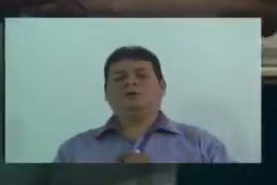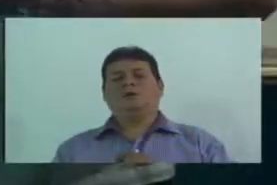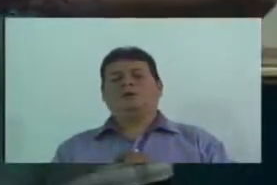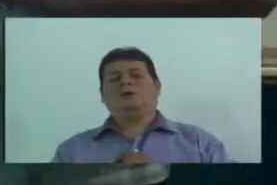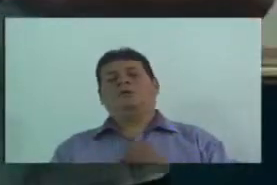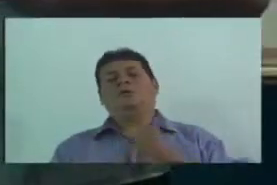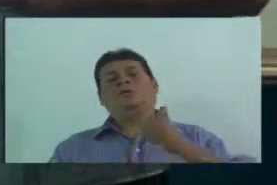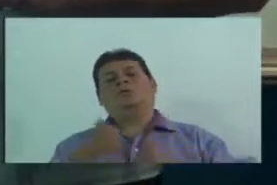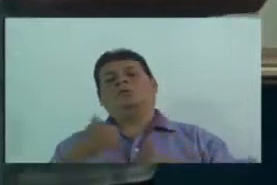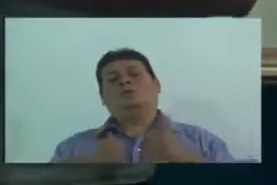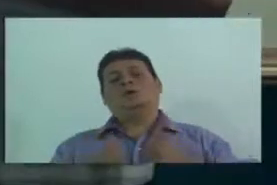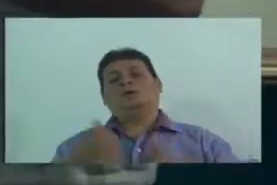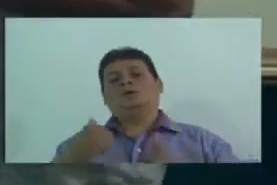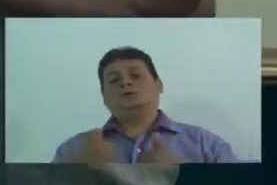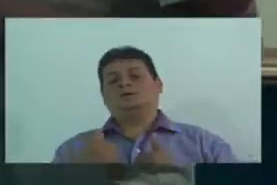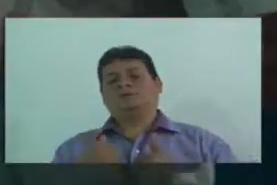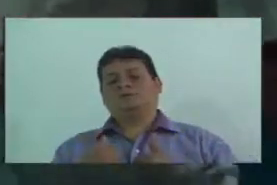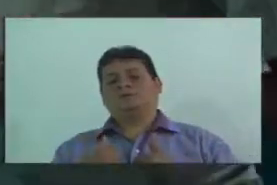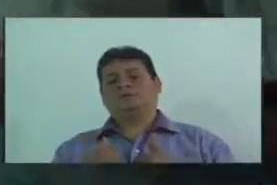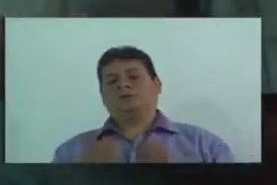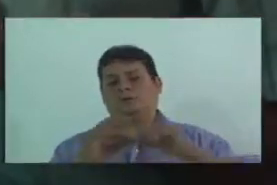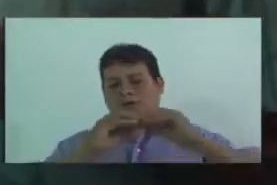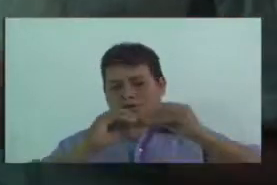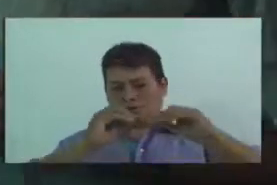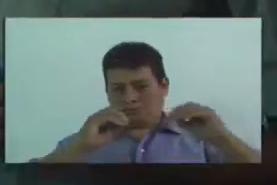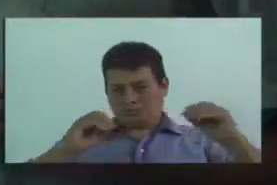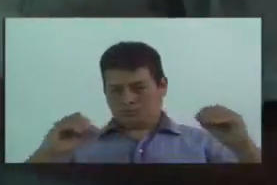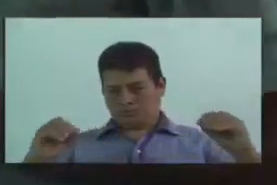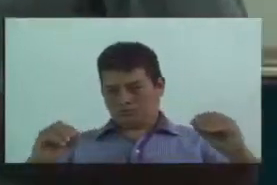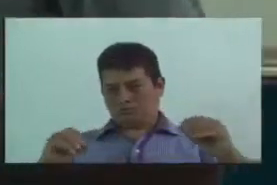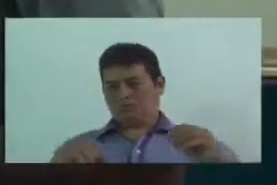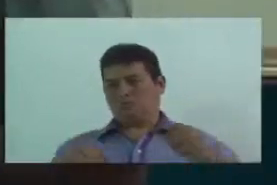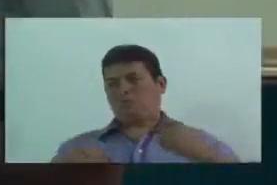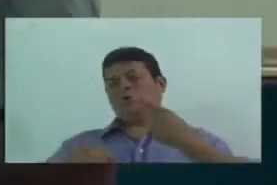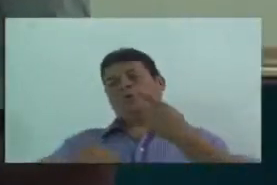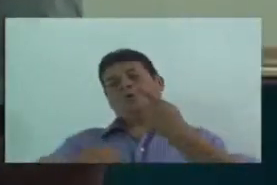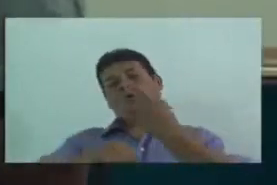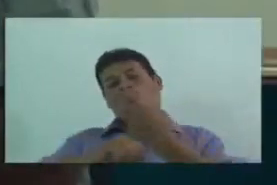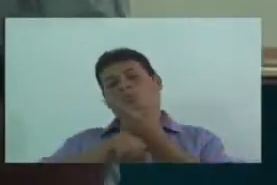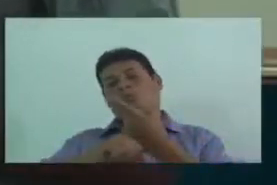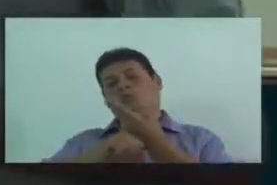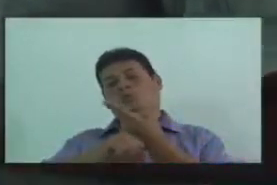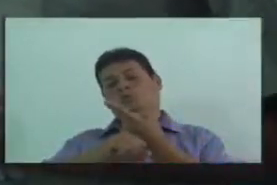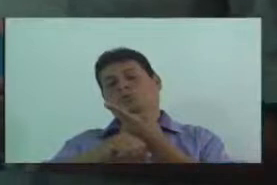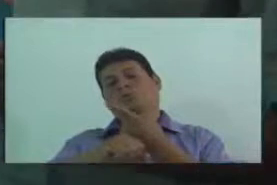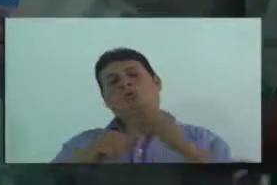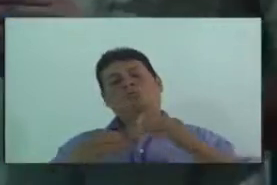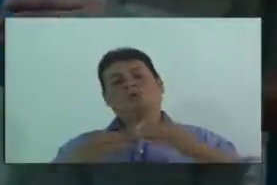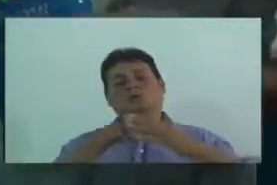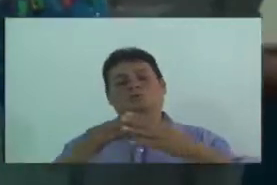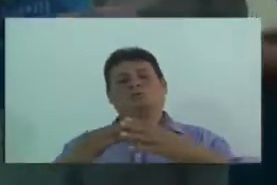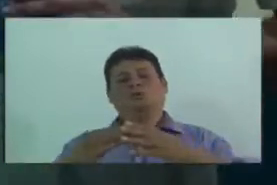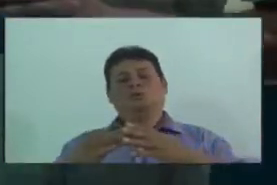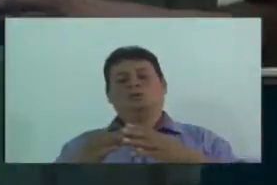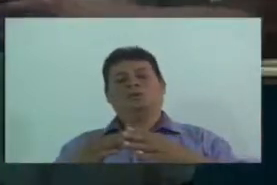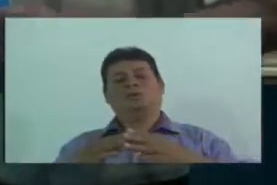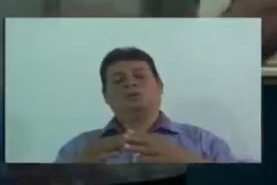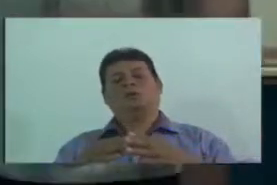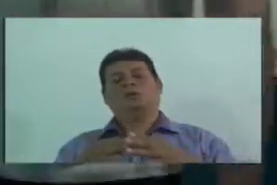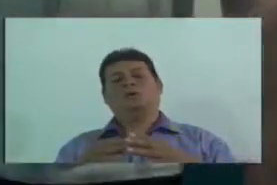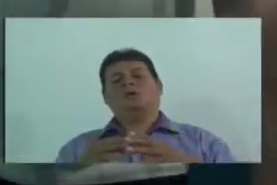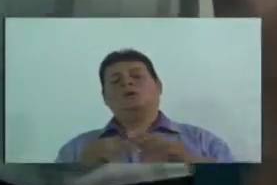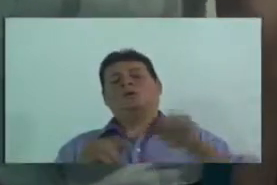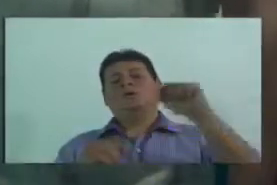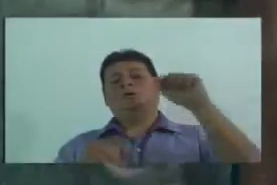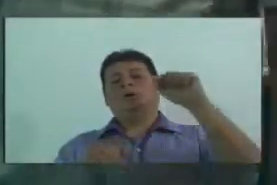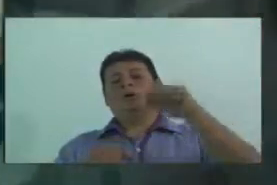a porandu hei pete hija moopa oiko Lolita ha jogado guacue ya se